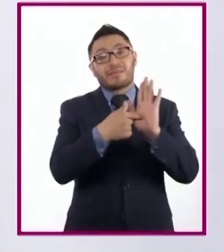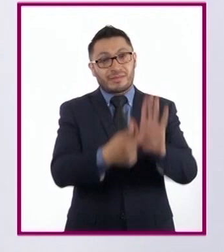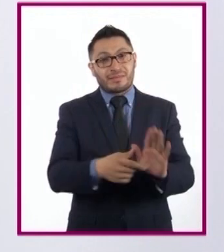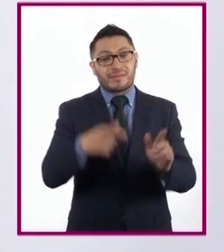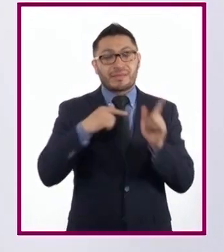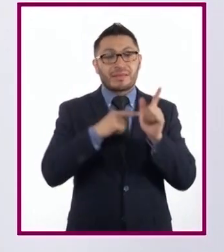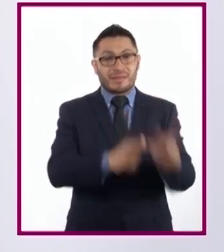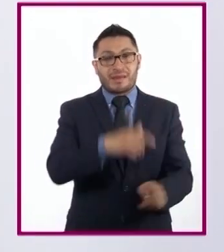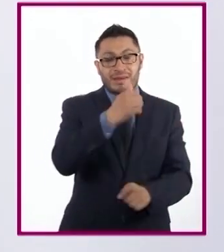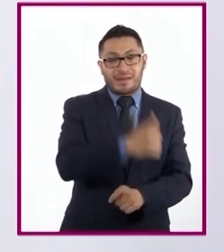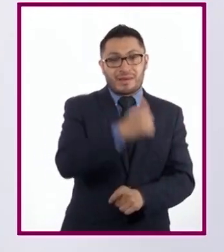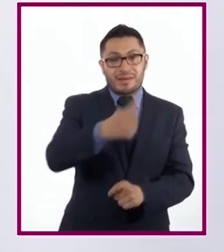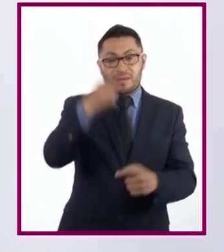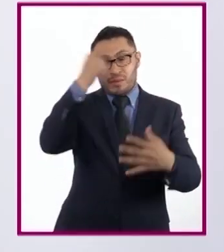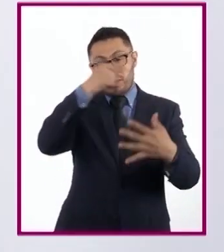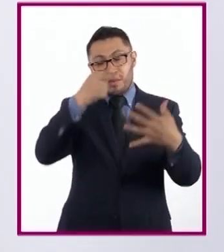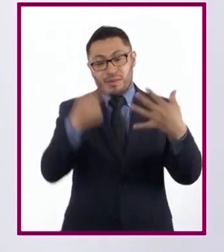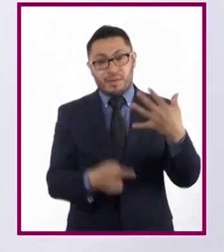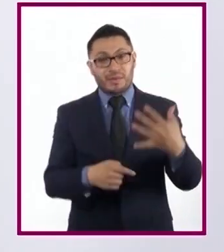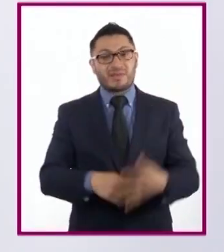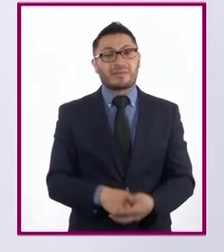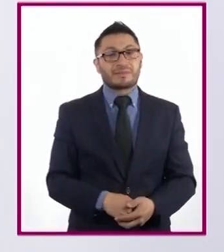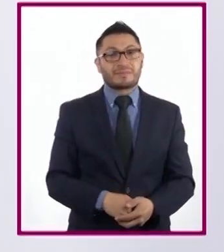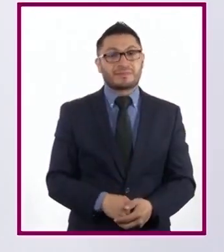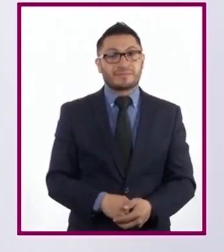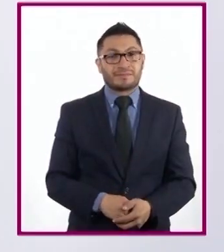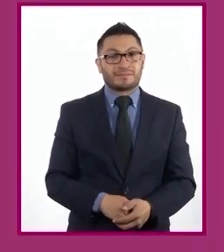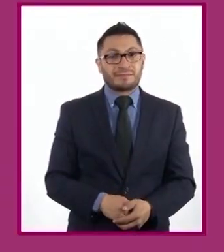sigan cada uno de los pasos que se les indican.